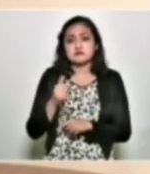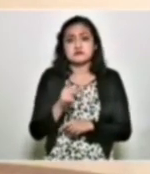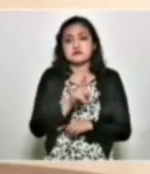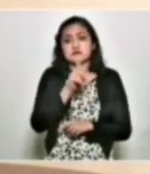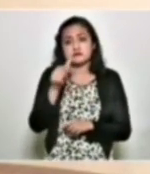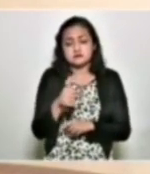sancionará